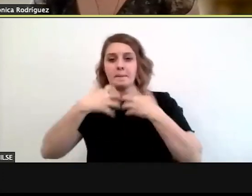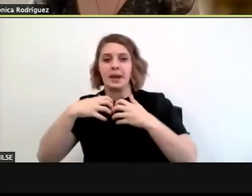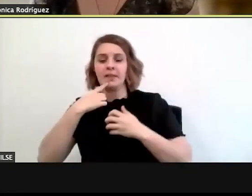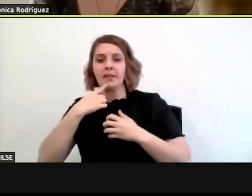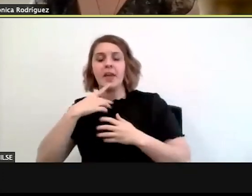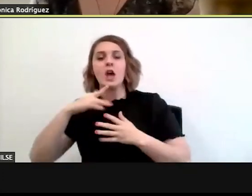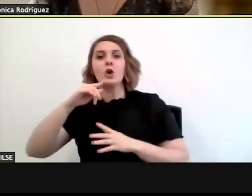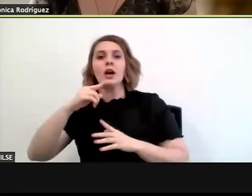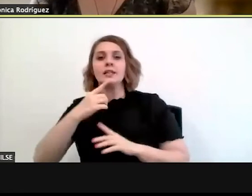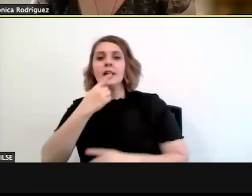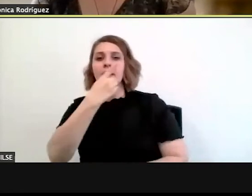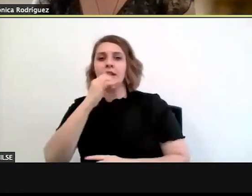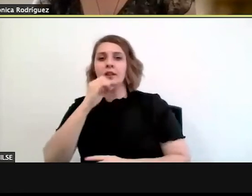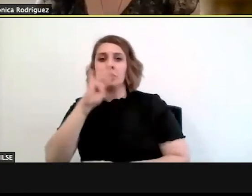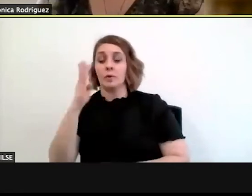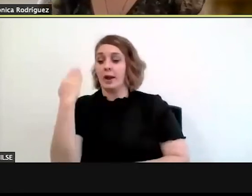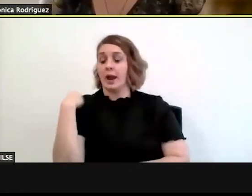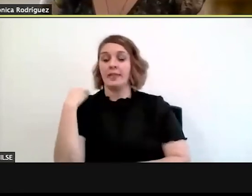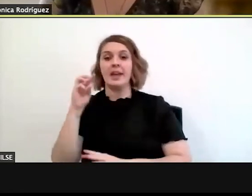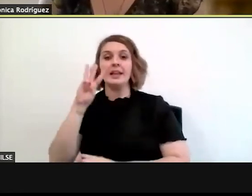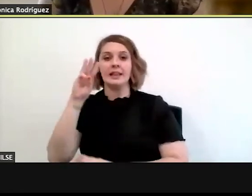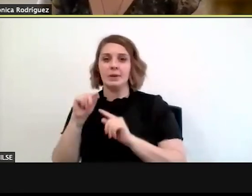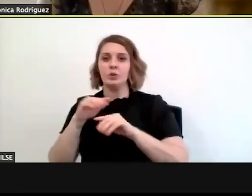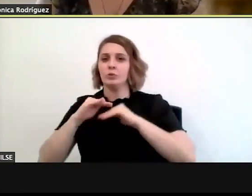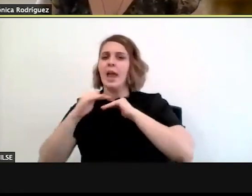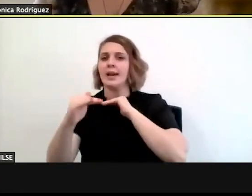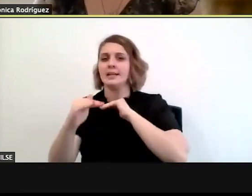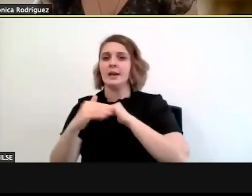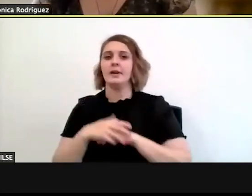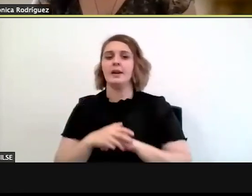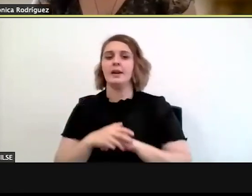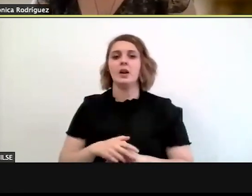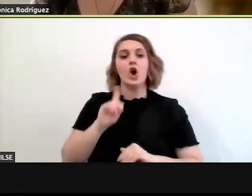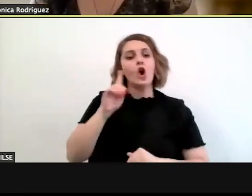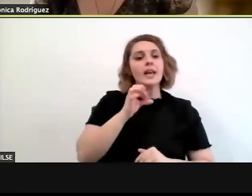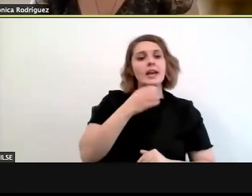109 estando estable hace 3 minutos. Oye Siri,